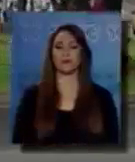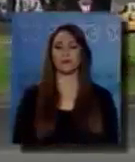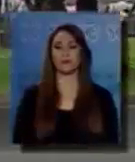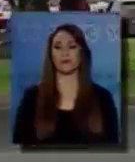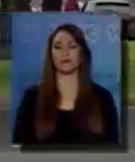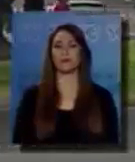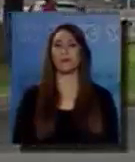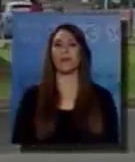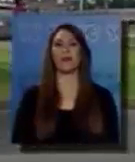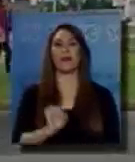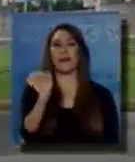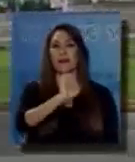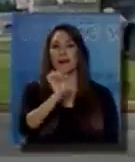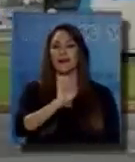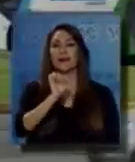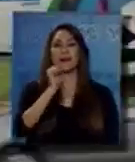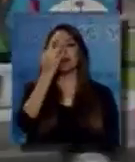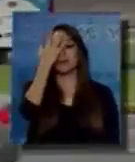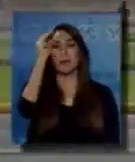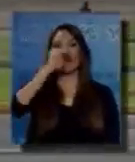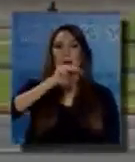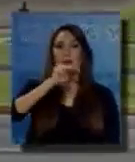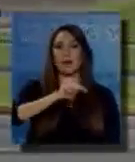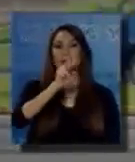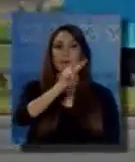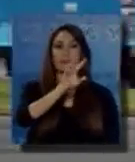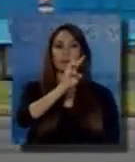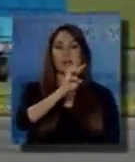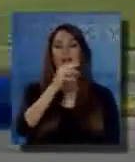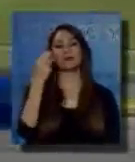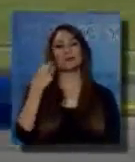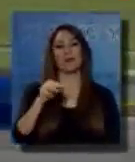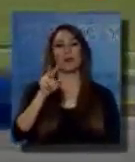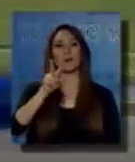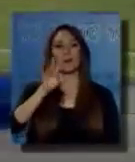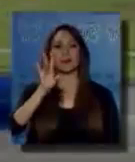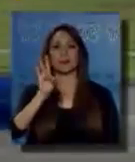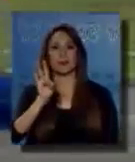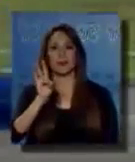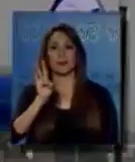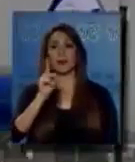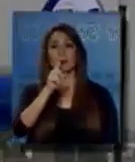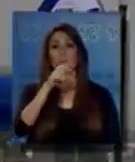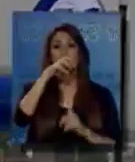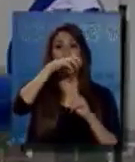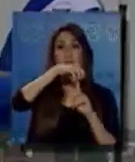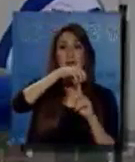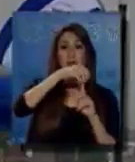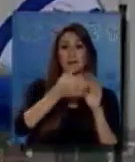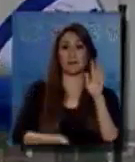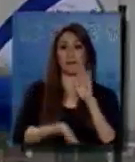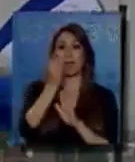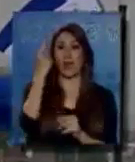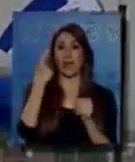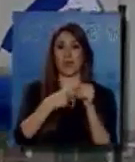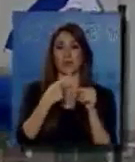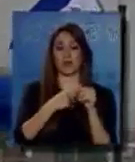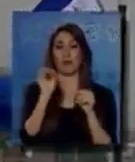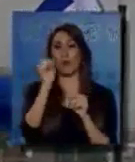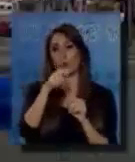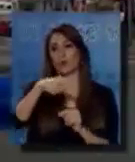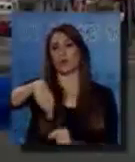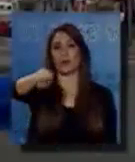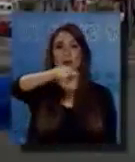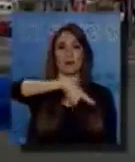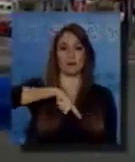La restricción vehicular aplica para los días martes 26 y miércoles 27 de enero. Por ello, quienes salgan de la mitad del mundo hacia Quito, o viceversa,